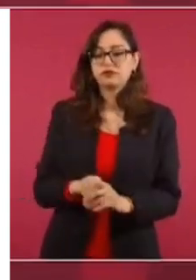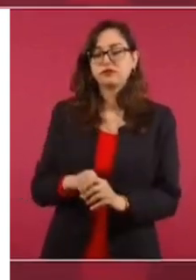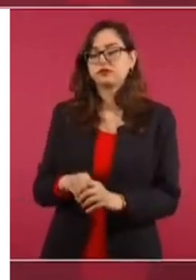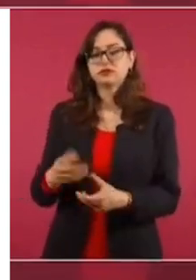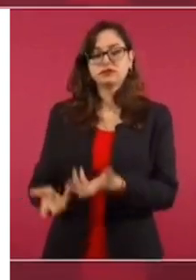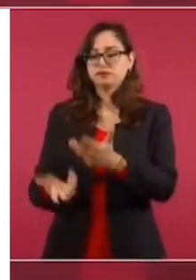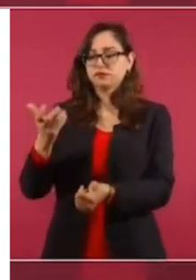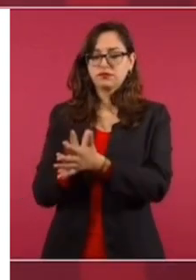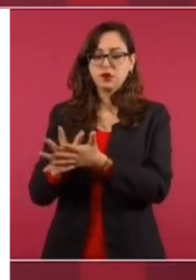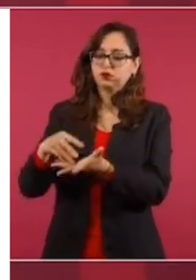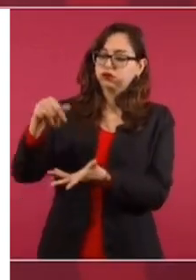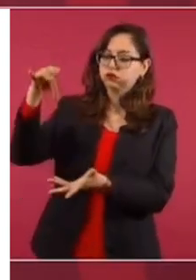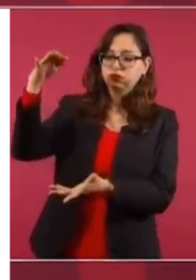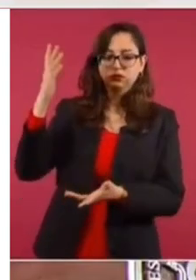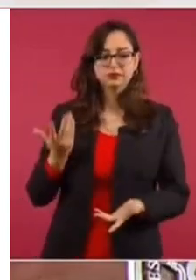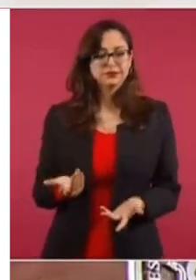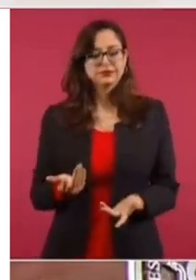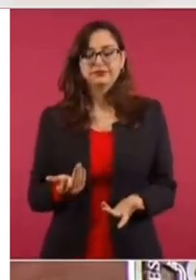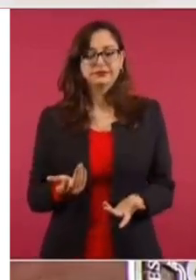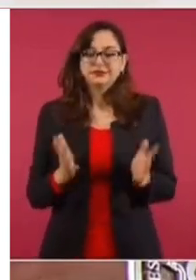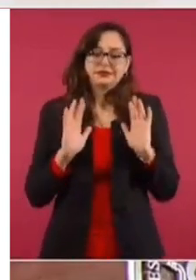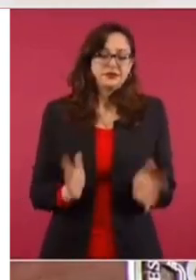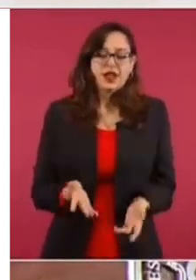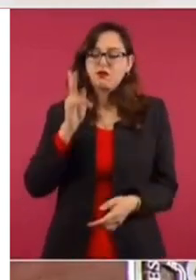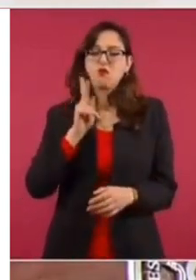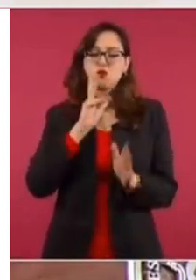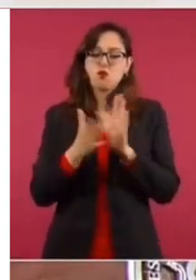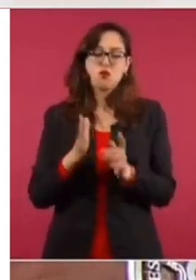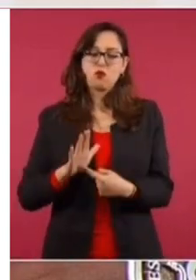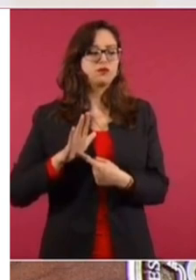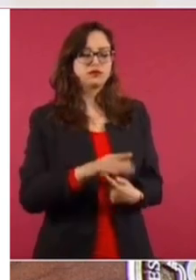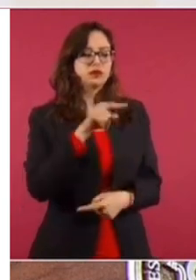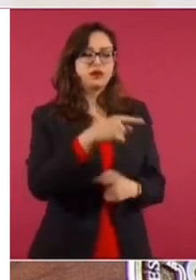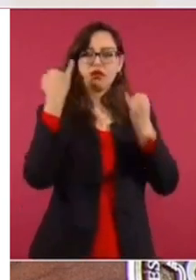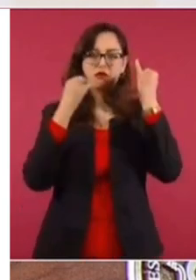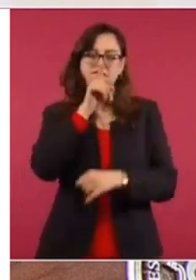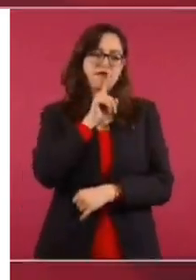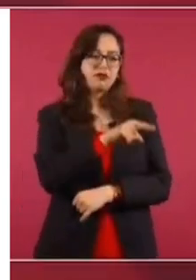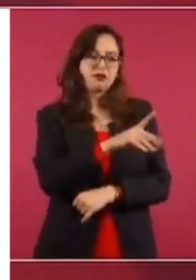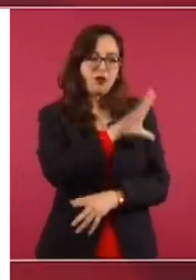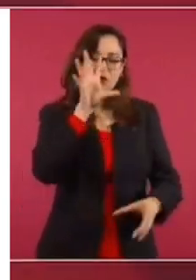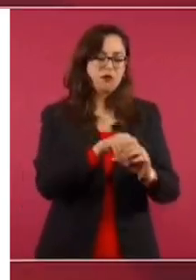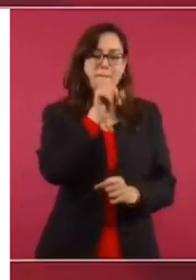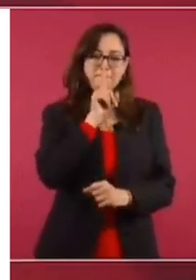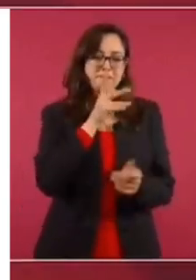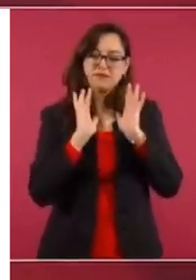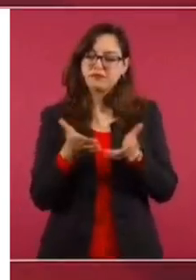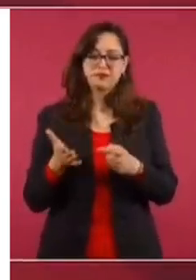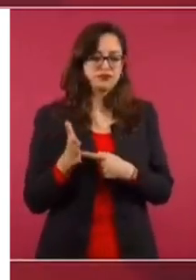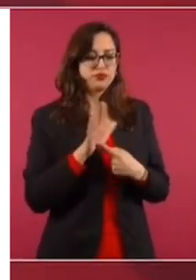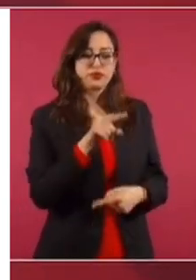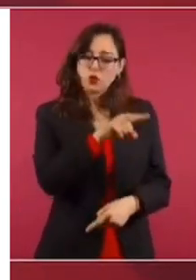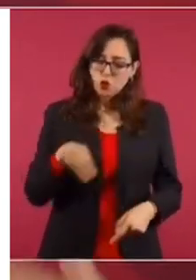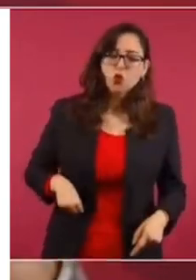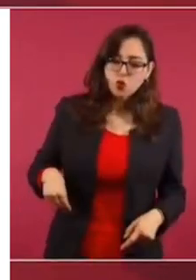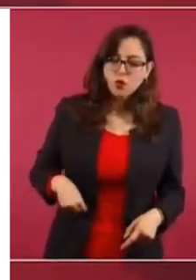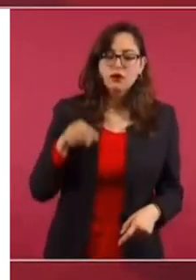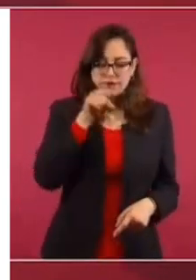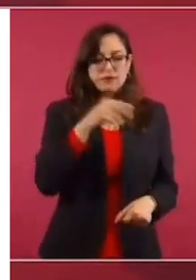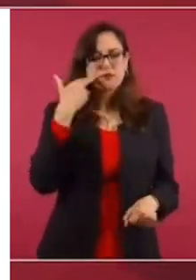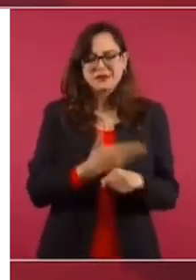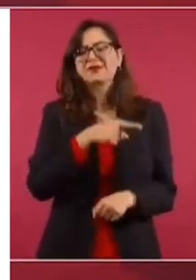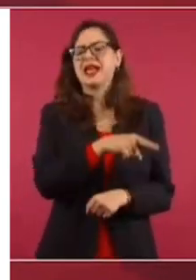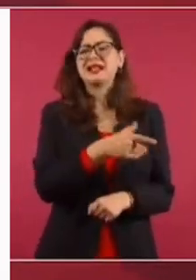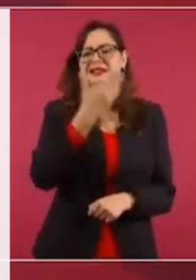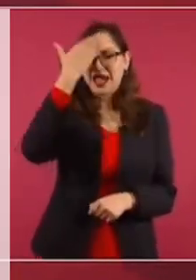en un basurero, algo que está demostrado que fue falso. Y él es responsable, además él se